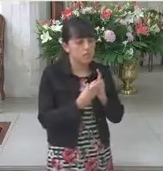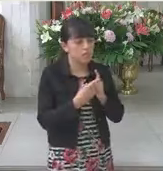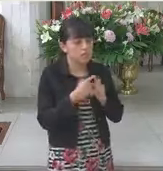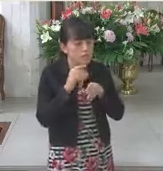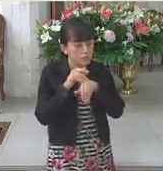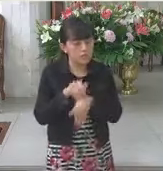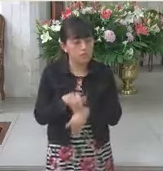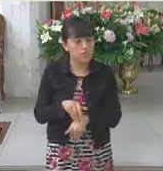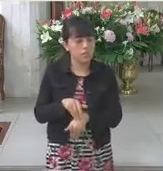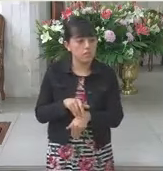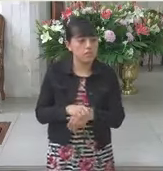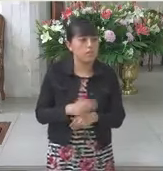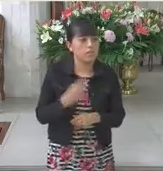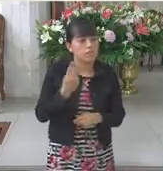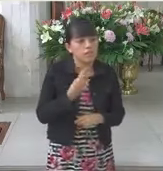sufrimientos